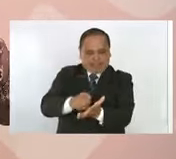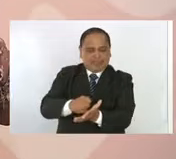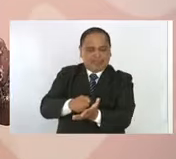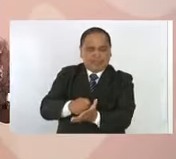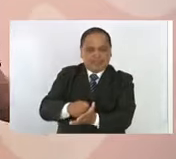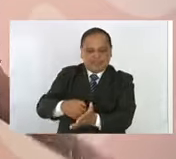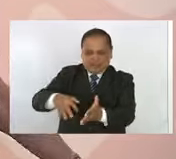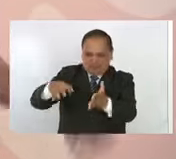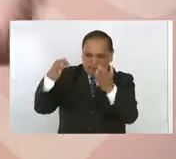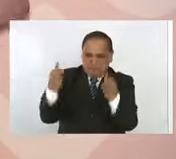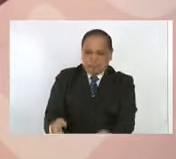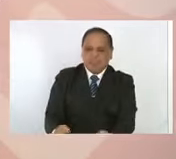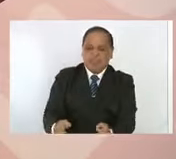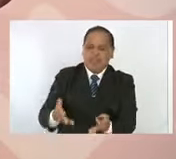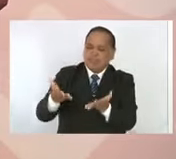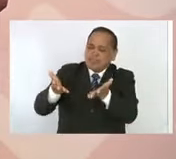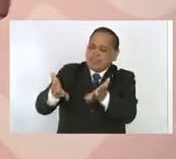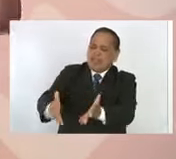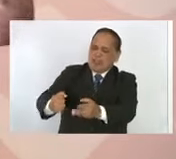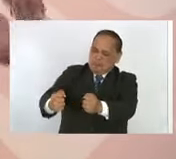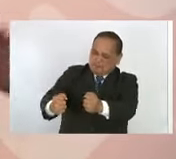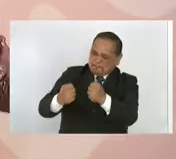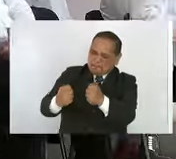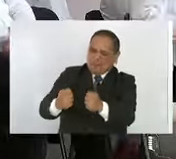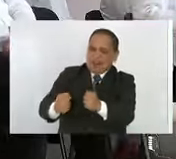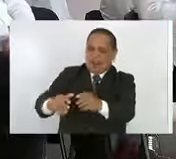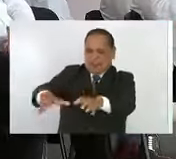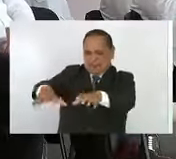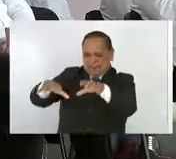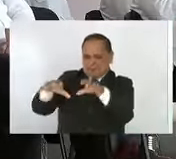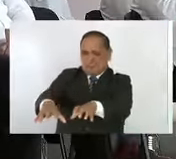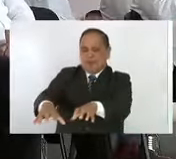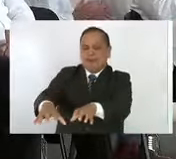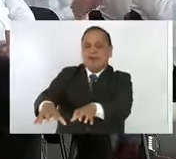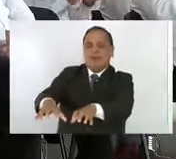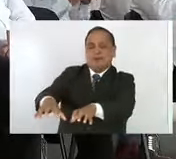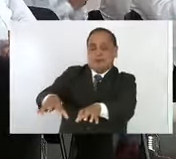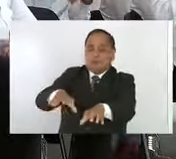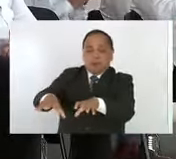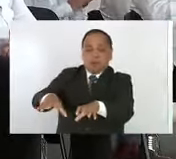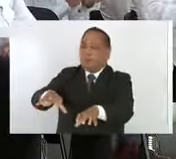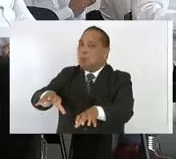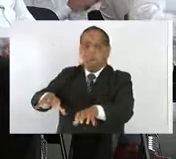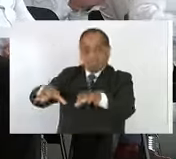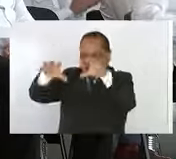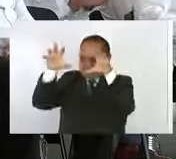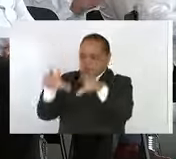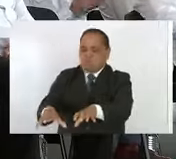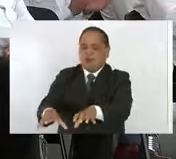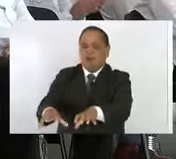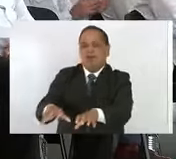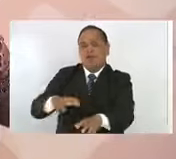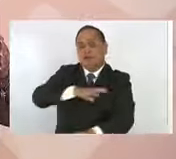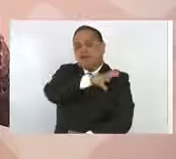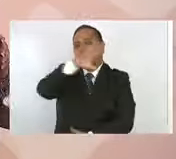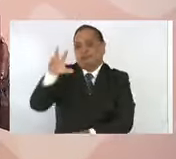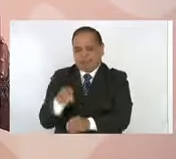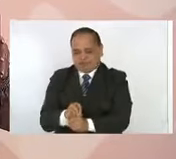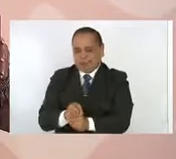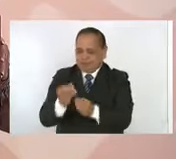profundamente solidaria, tiene una gran resistencia altiva, porque su entrega entereza